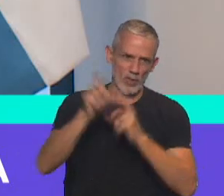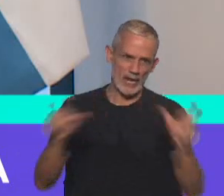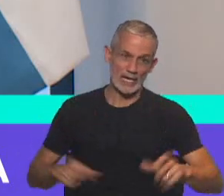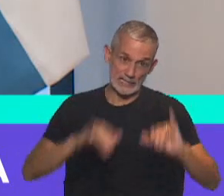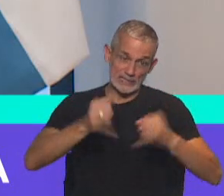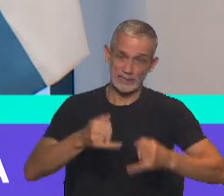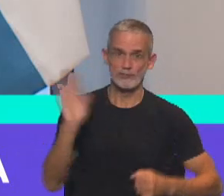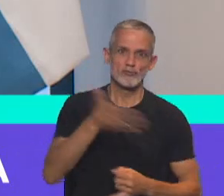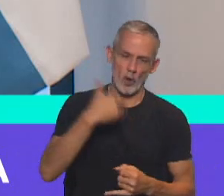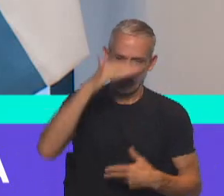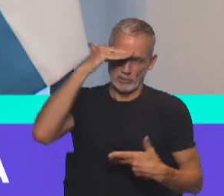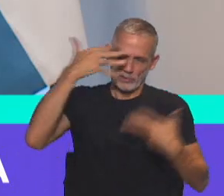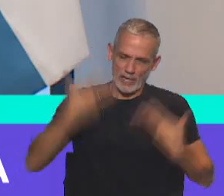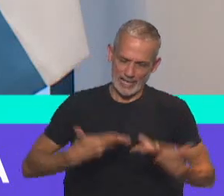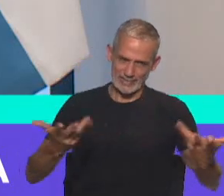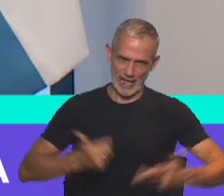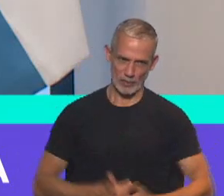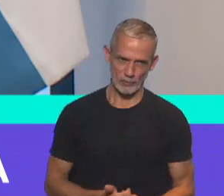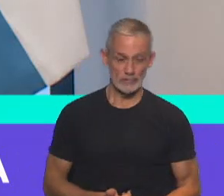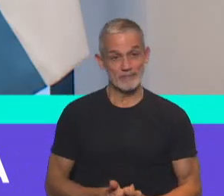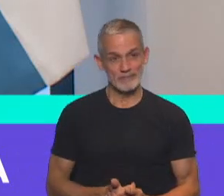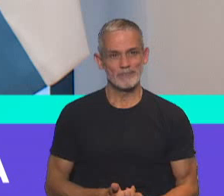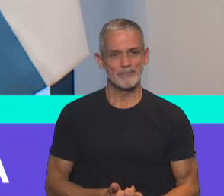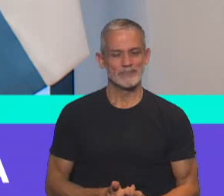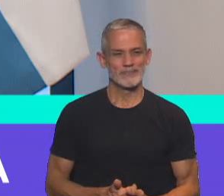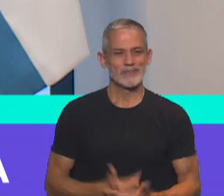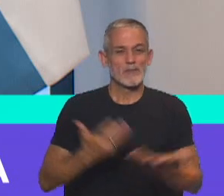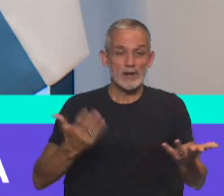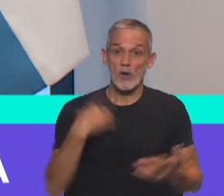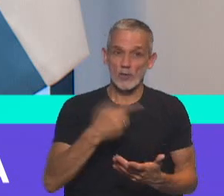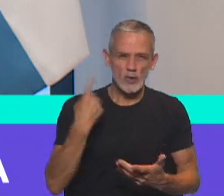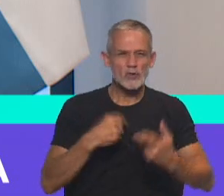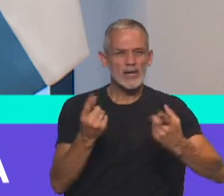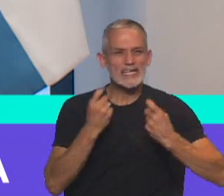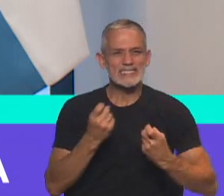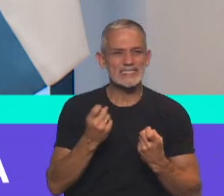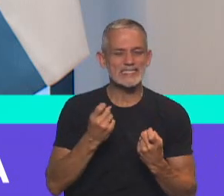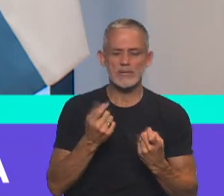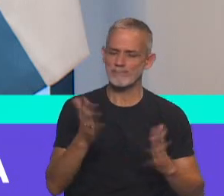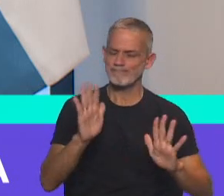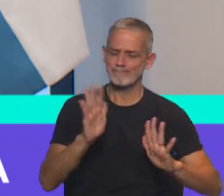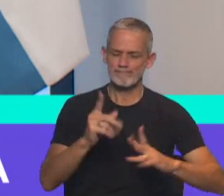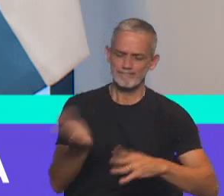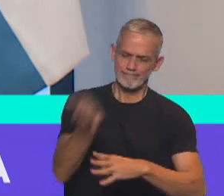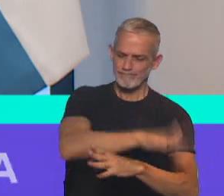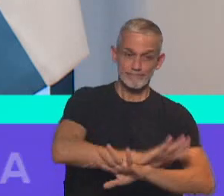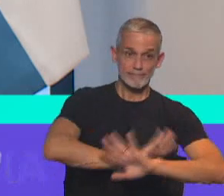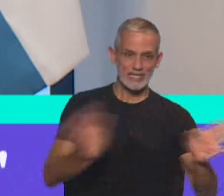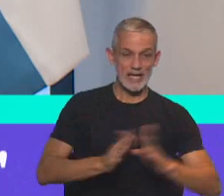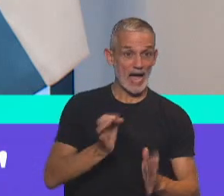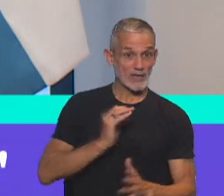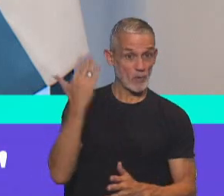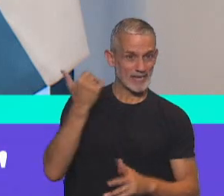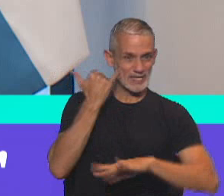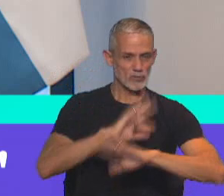todos estamos cansados pero pero nosotros necesitamos dar vuelta a esta página y lo podemos hacer y el año pasado